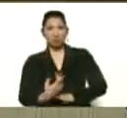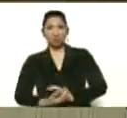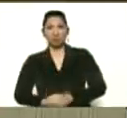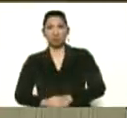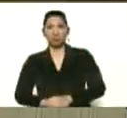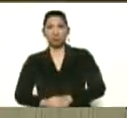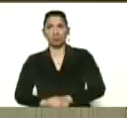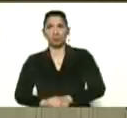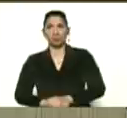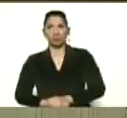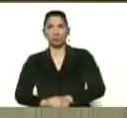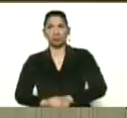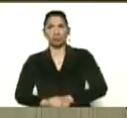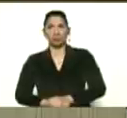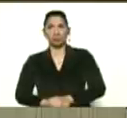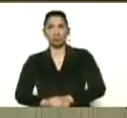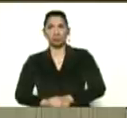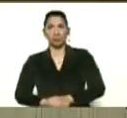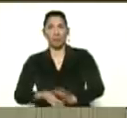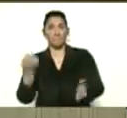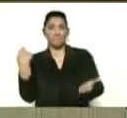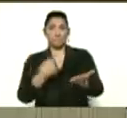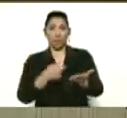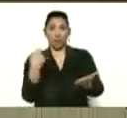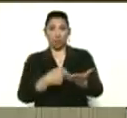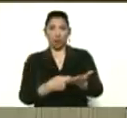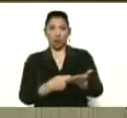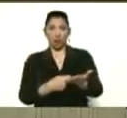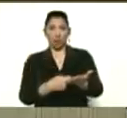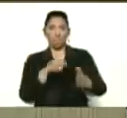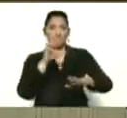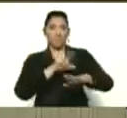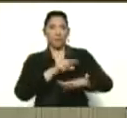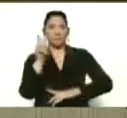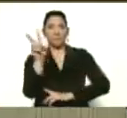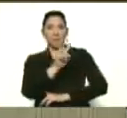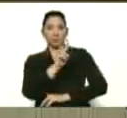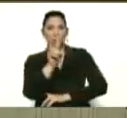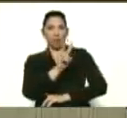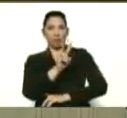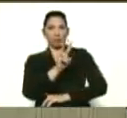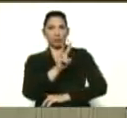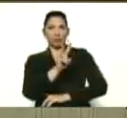que le iba a depositar a los médicos venezolanos